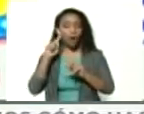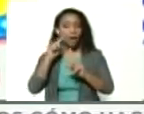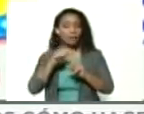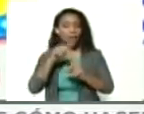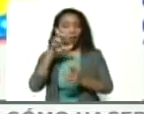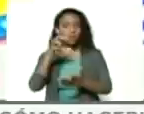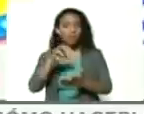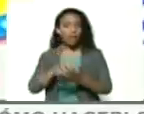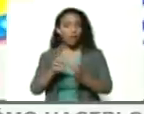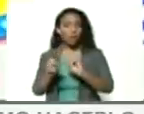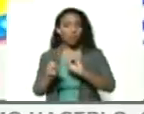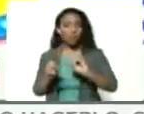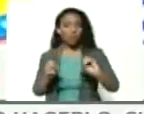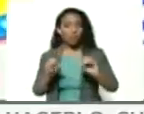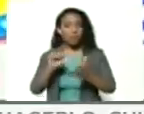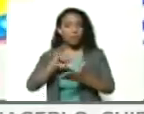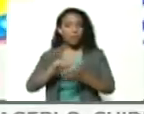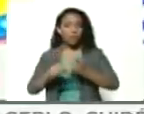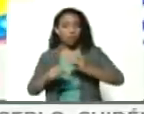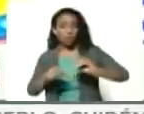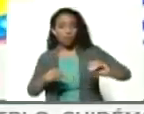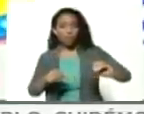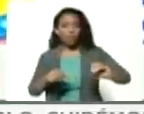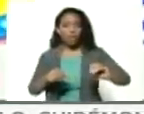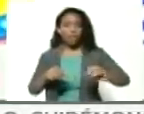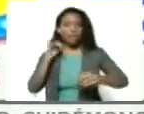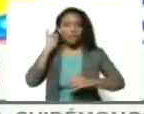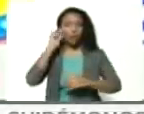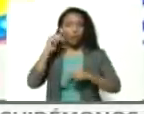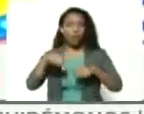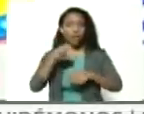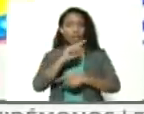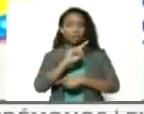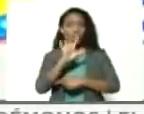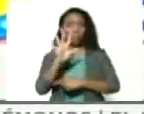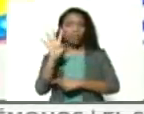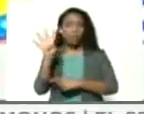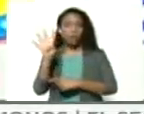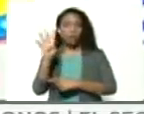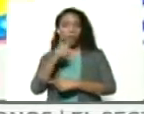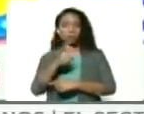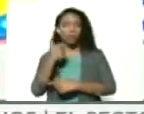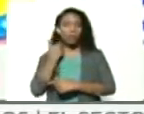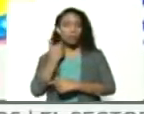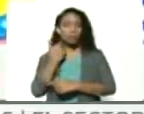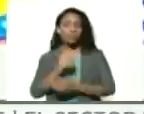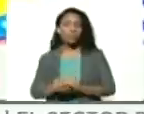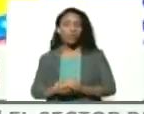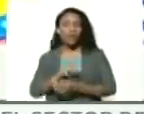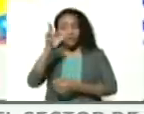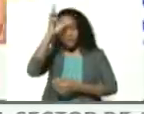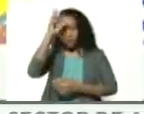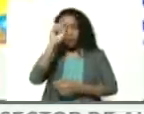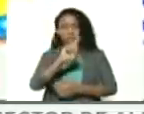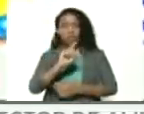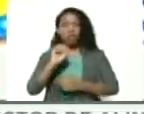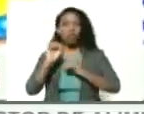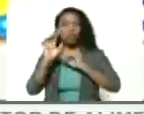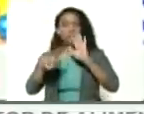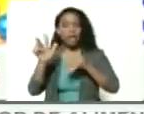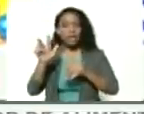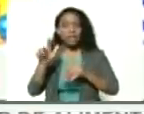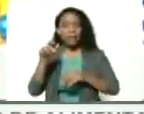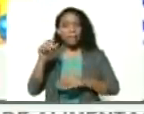estados de Occidente, Centro Occidente. Yaracuy hoy con 154 casos, Falcón 113 casos, Miranda